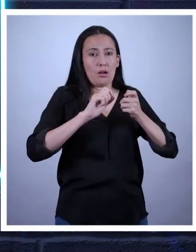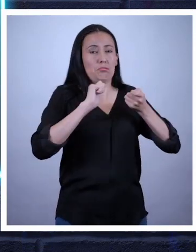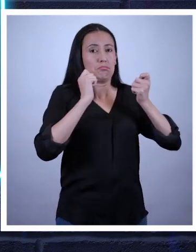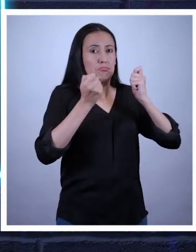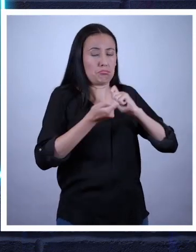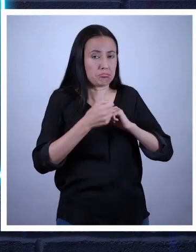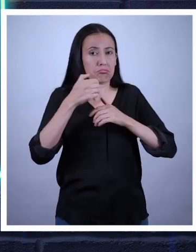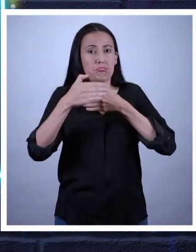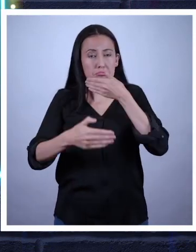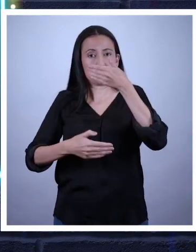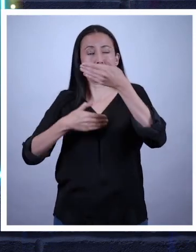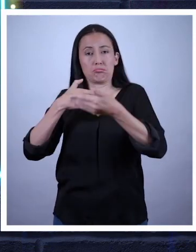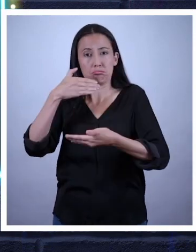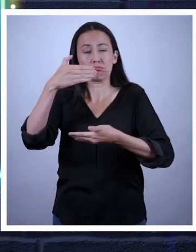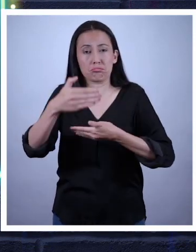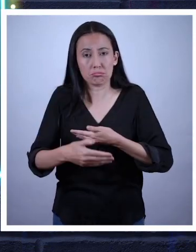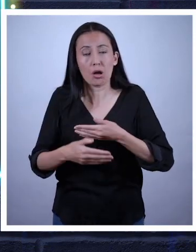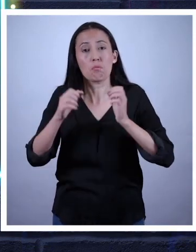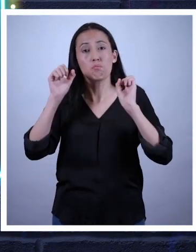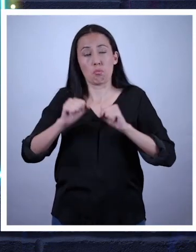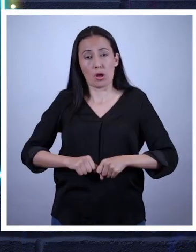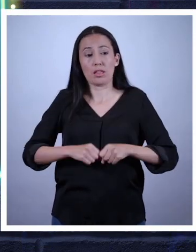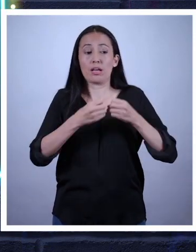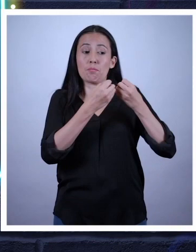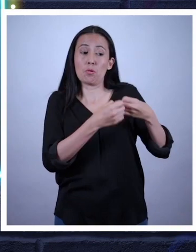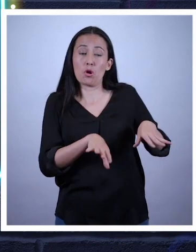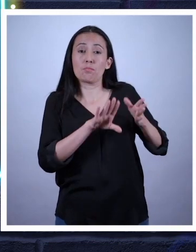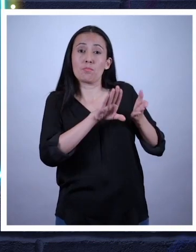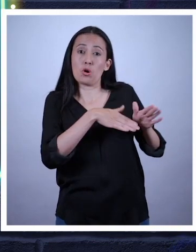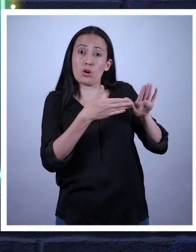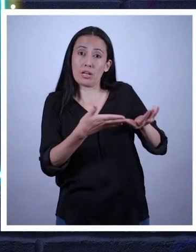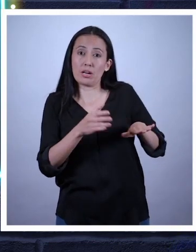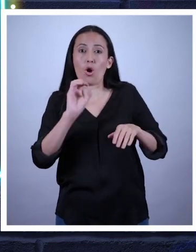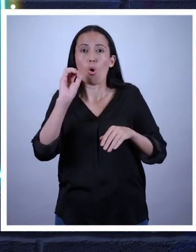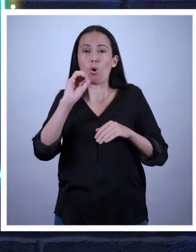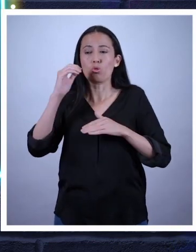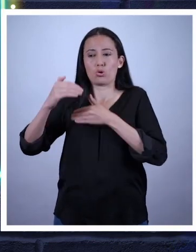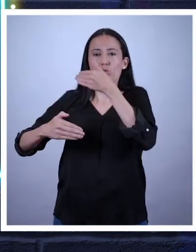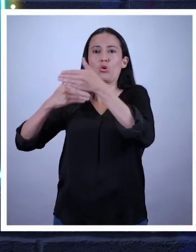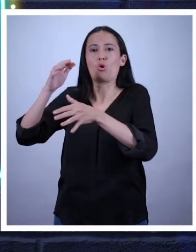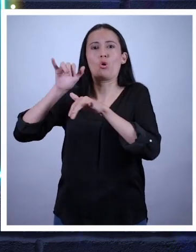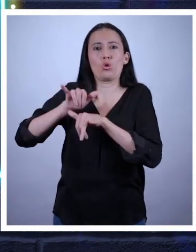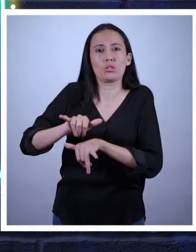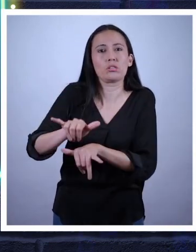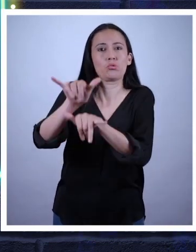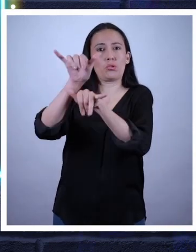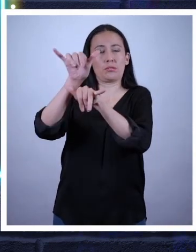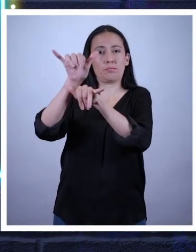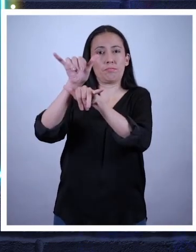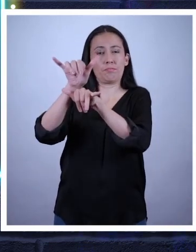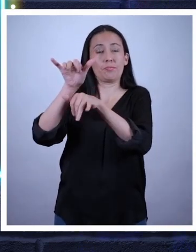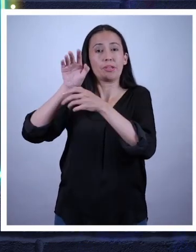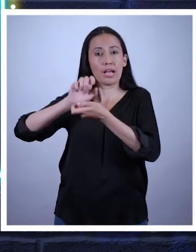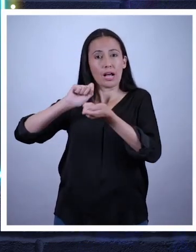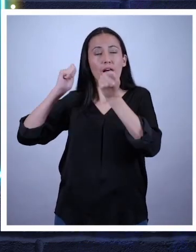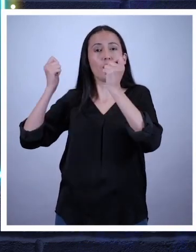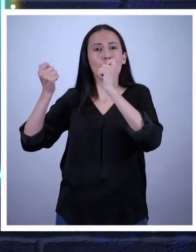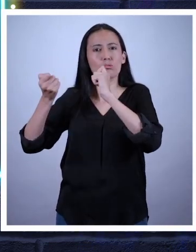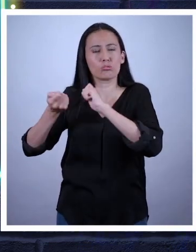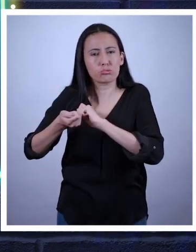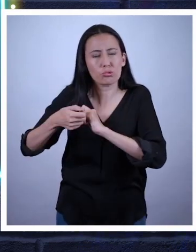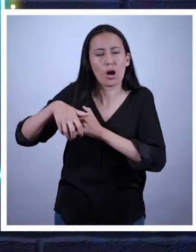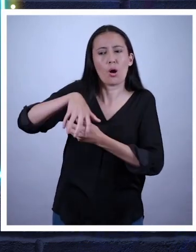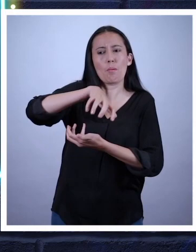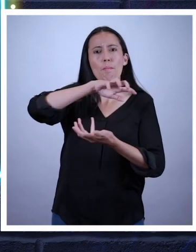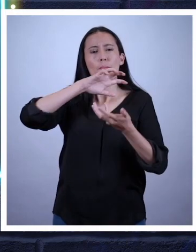entornos, lo que hizo que aquellos menos aptos o más débiles se extinguieran. Este proceso continuó. Y esa